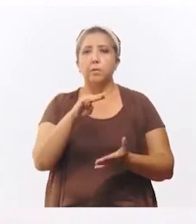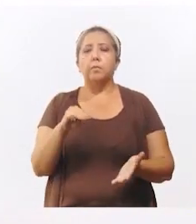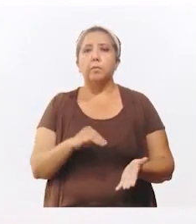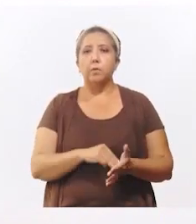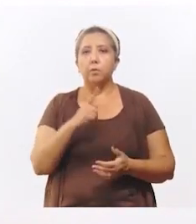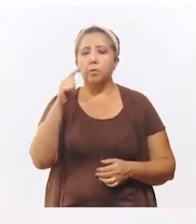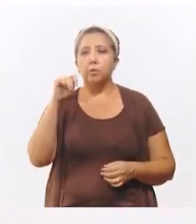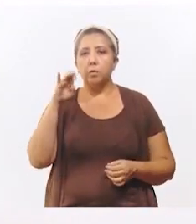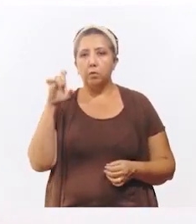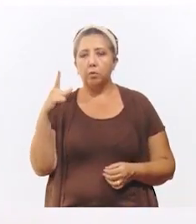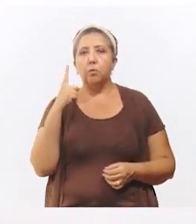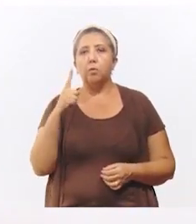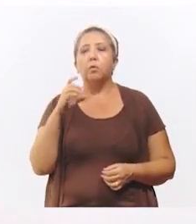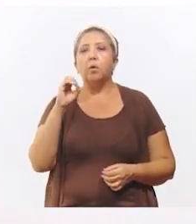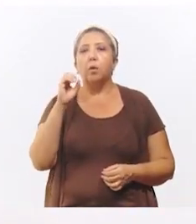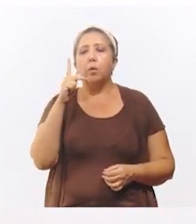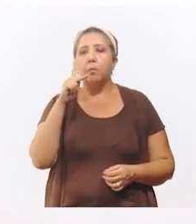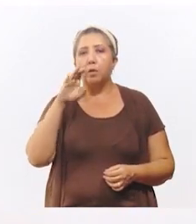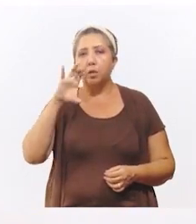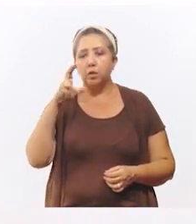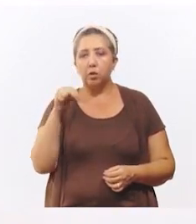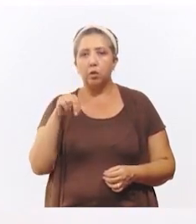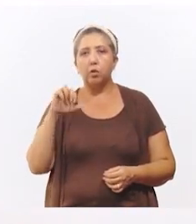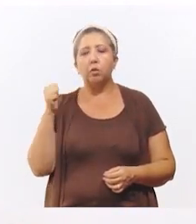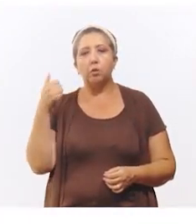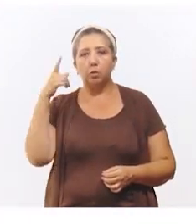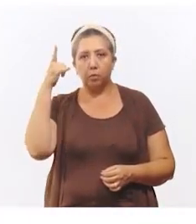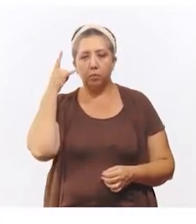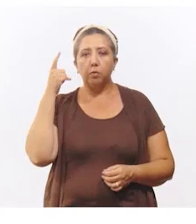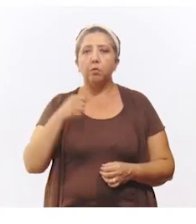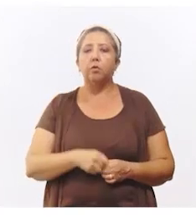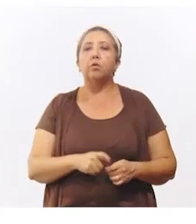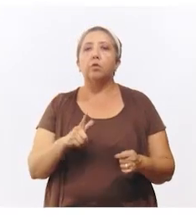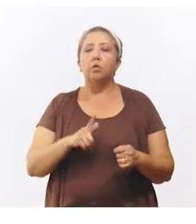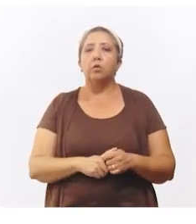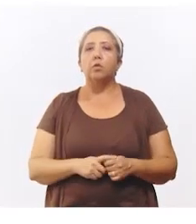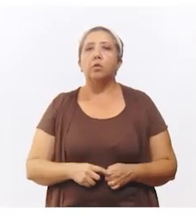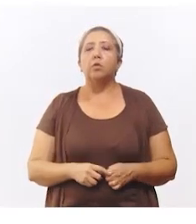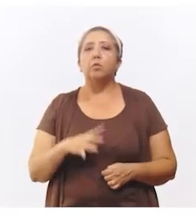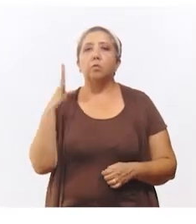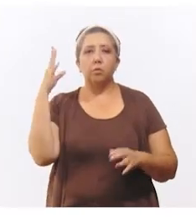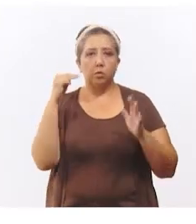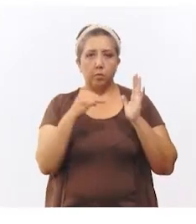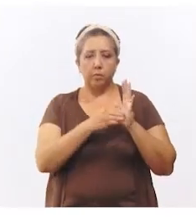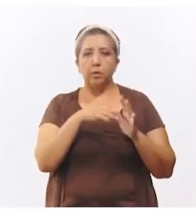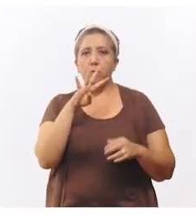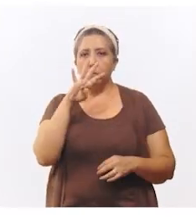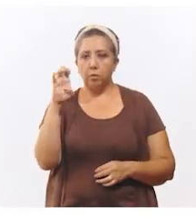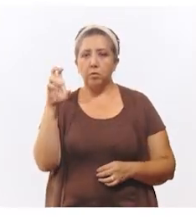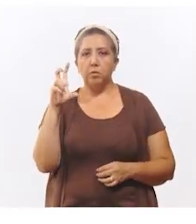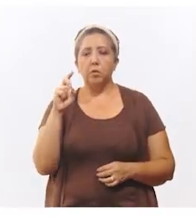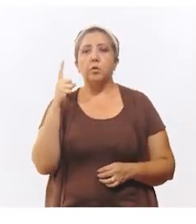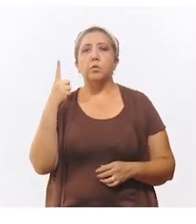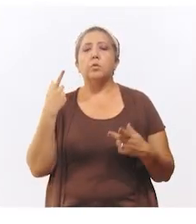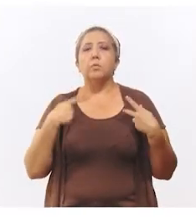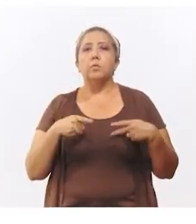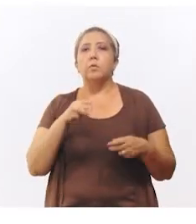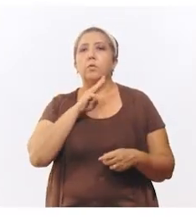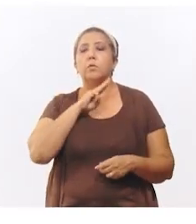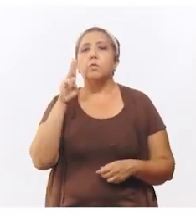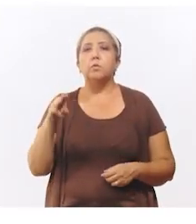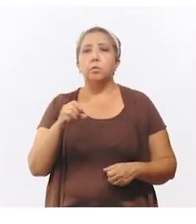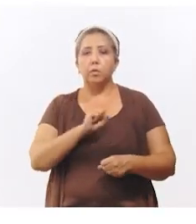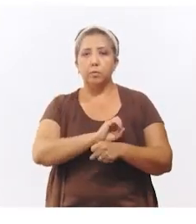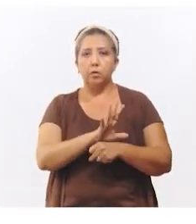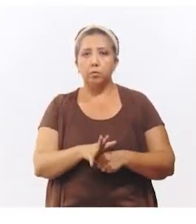Mérida, 1 en Ticul, 1 en Opichén, 1 en Campeche. En total, son 4.431 las personas fallecidas